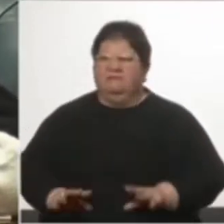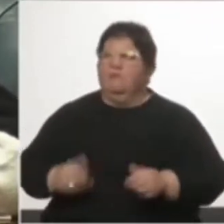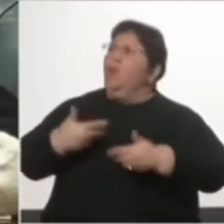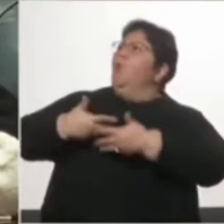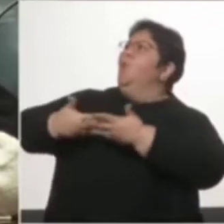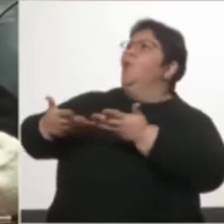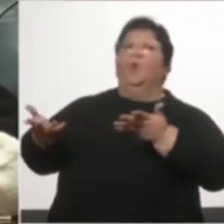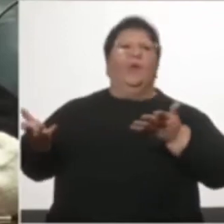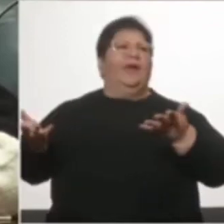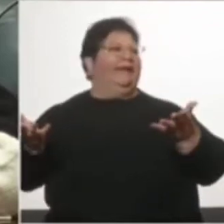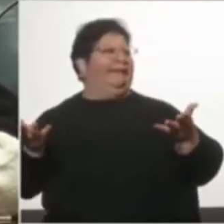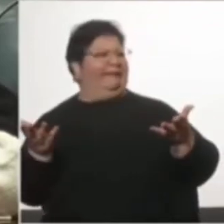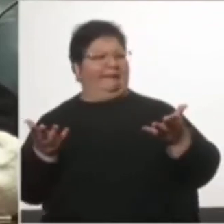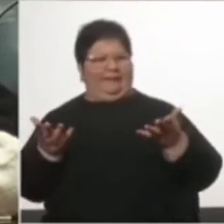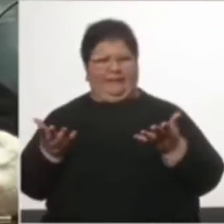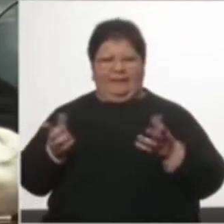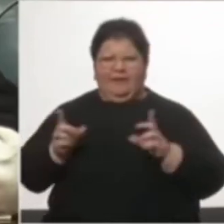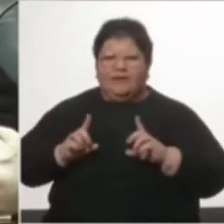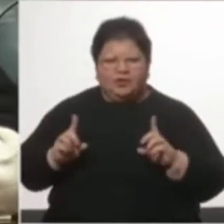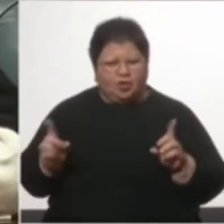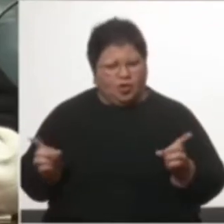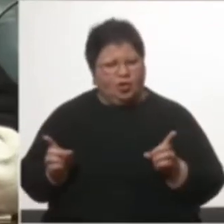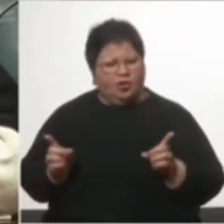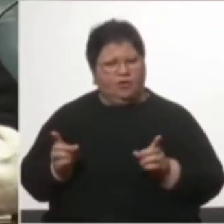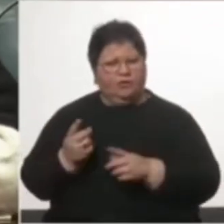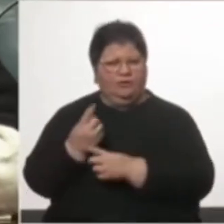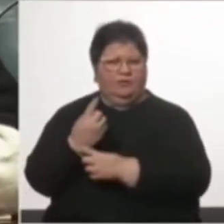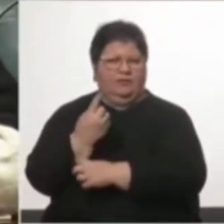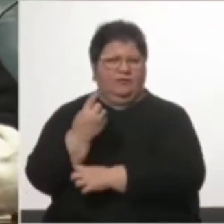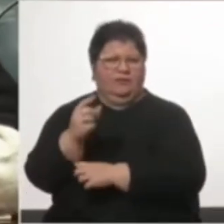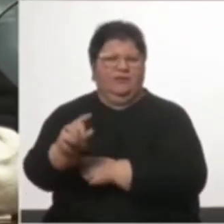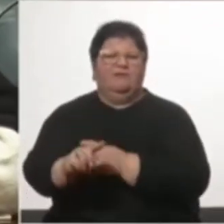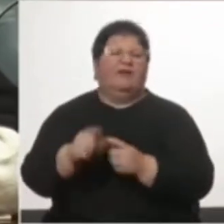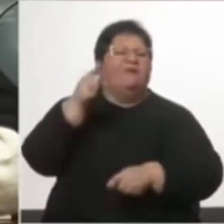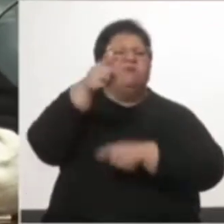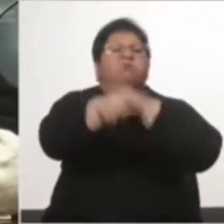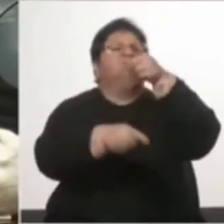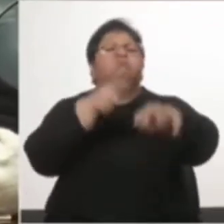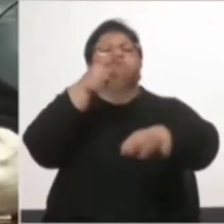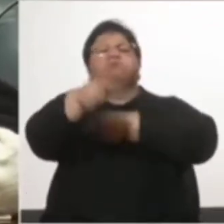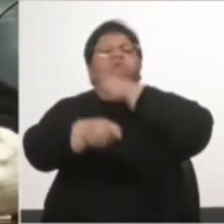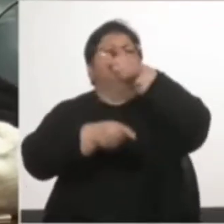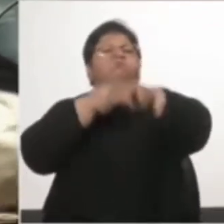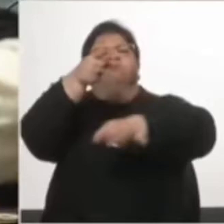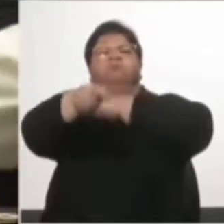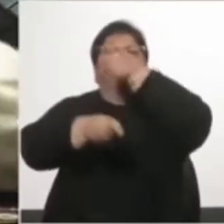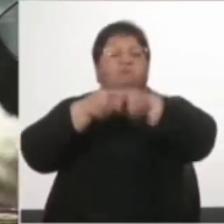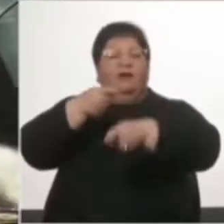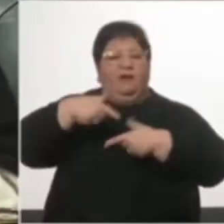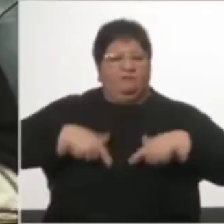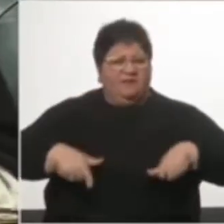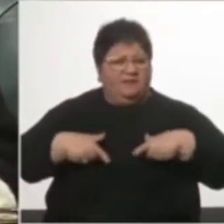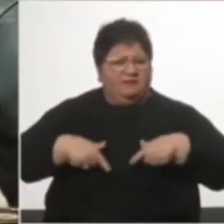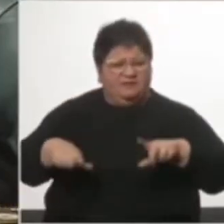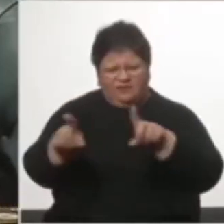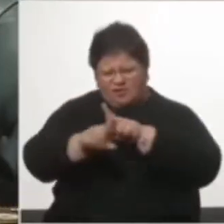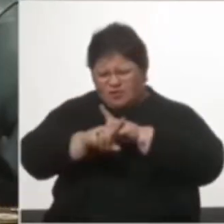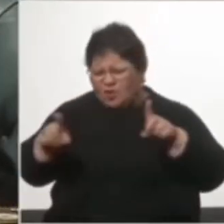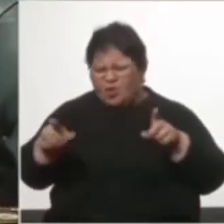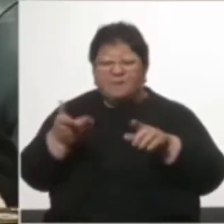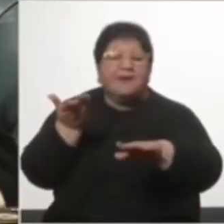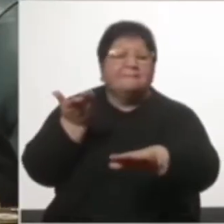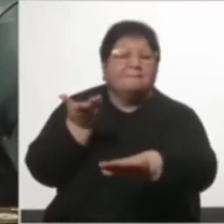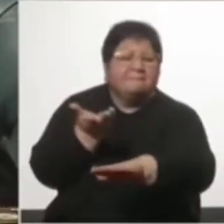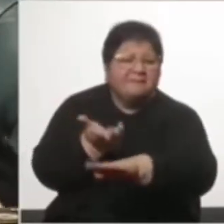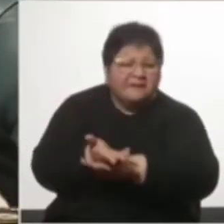de hecho. Llamamos a los ministros no para sentarlos en ningún banquillo, los llamamos para pedirles y